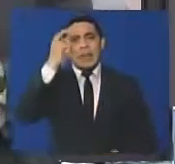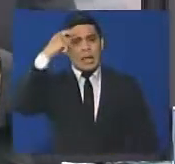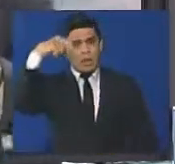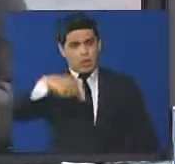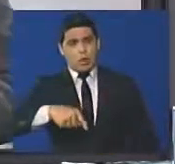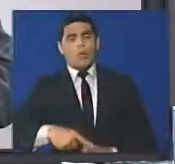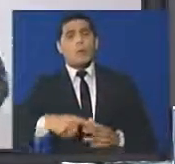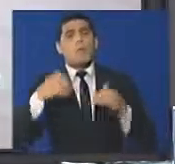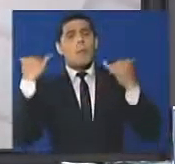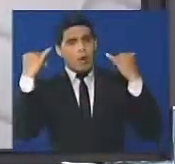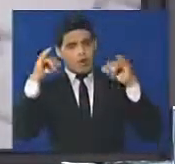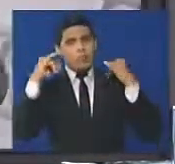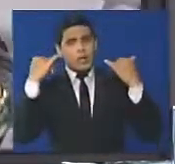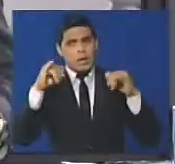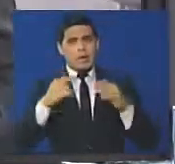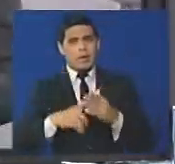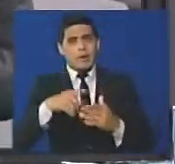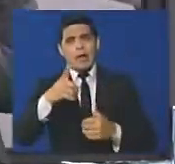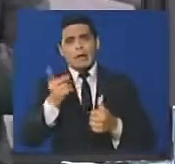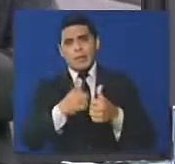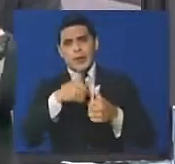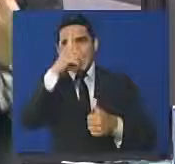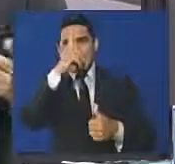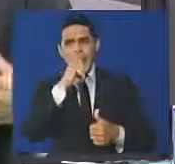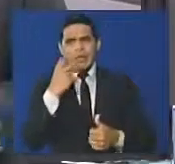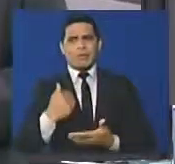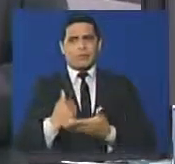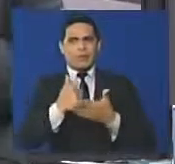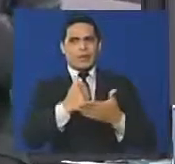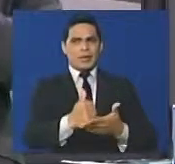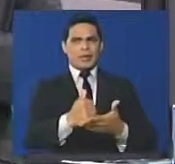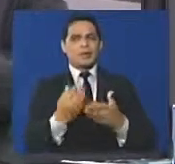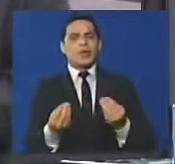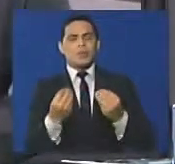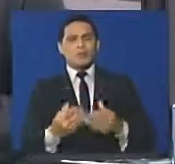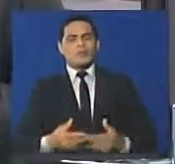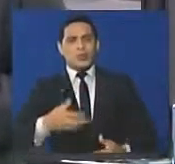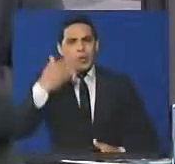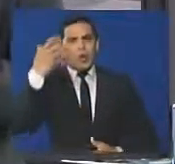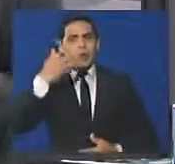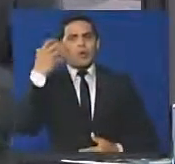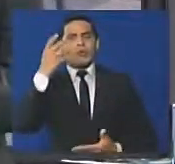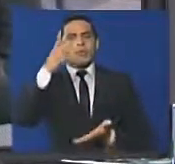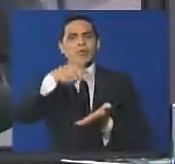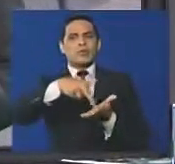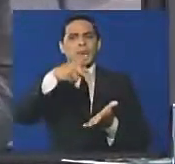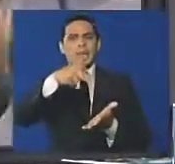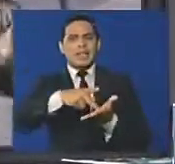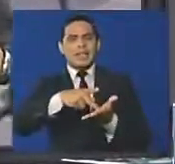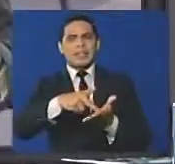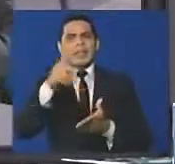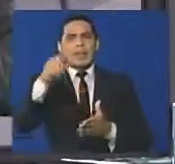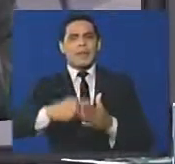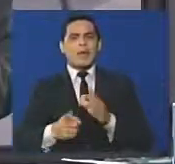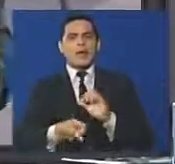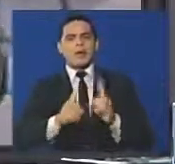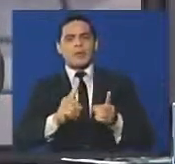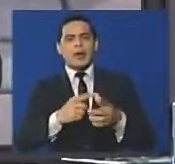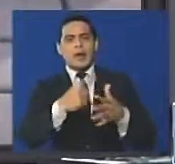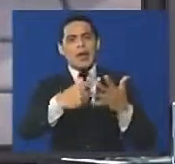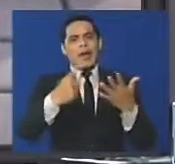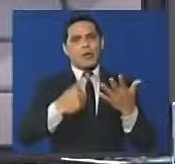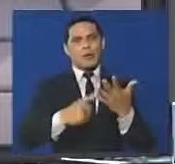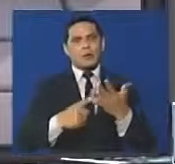vamos a celebrar parte de este aniversario. Nos ayuda, nos enorgullece con su presencia y nos va a corregir de una